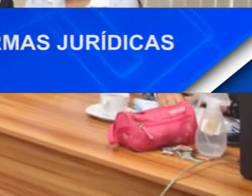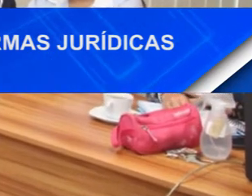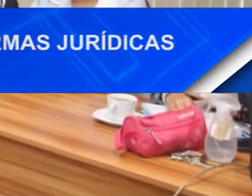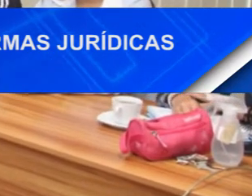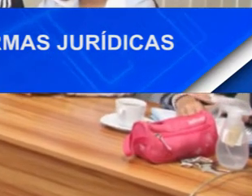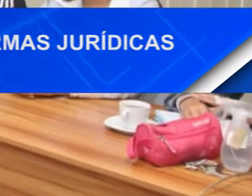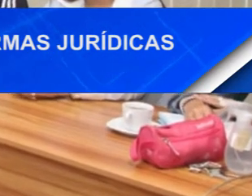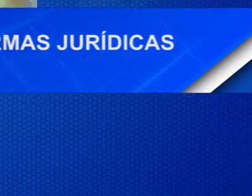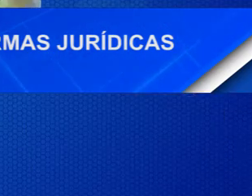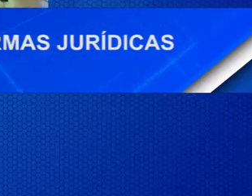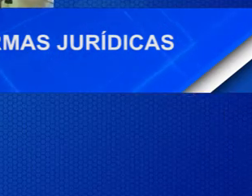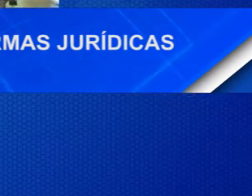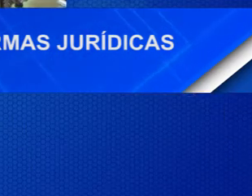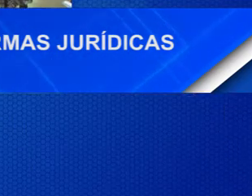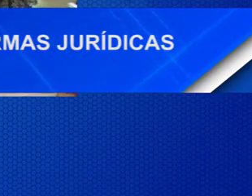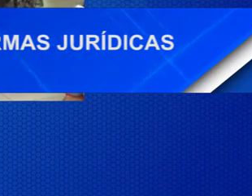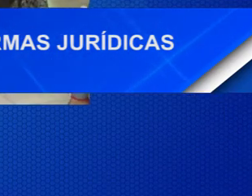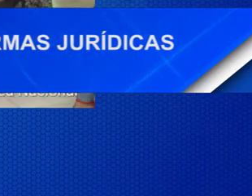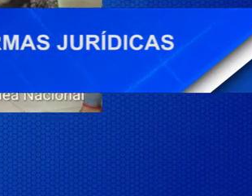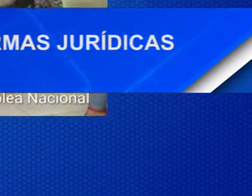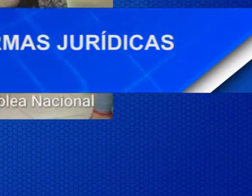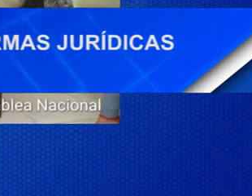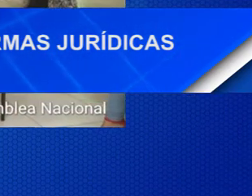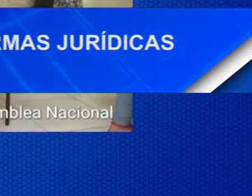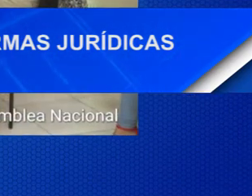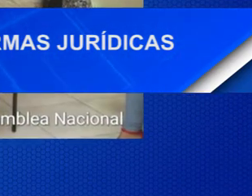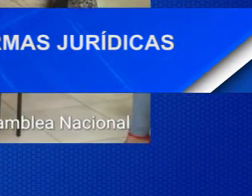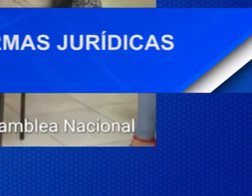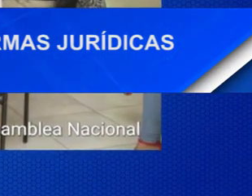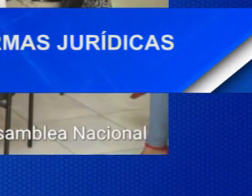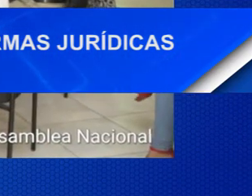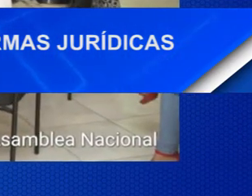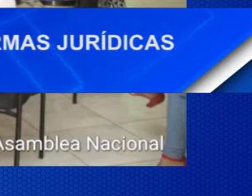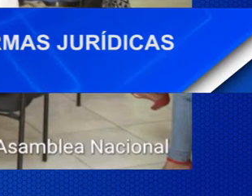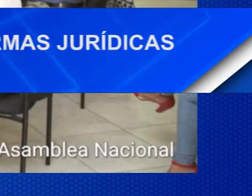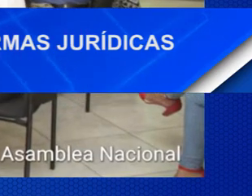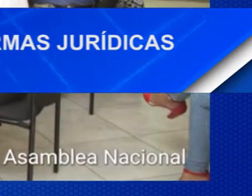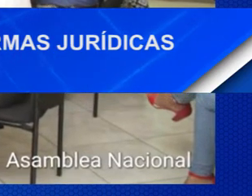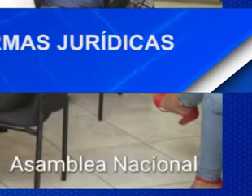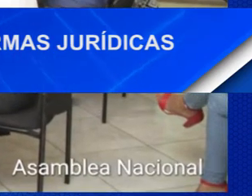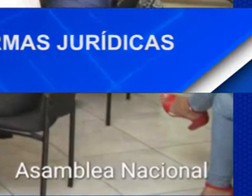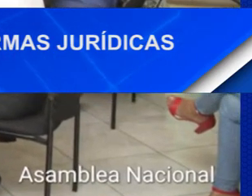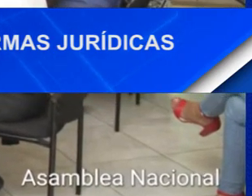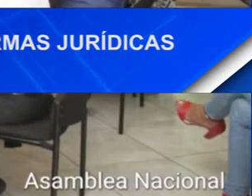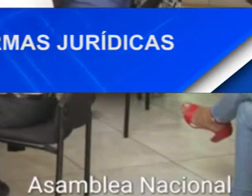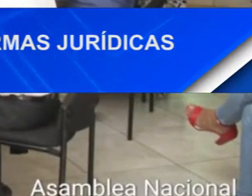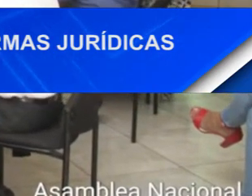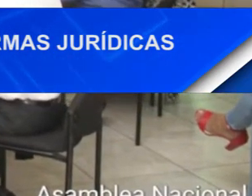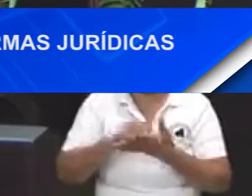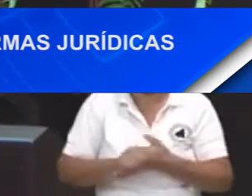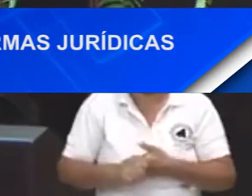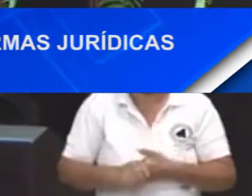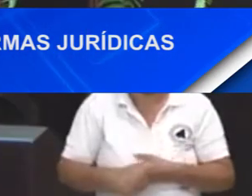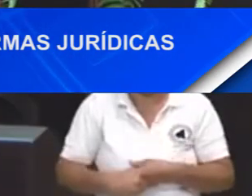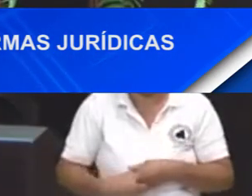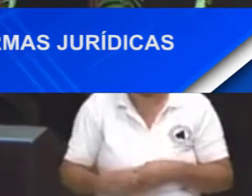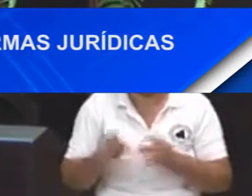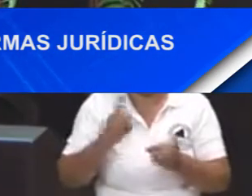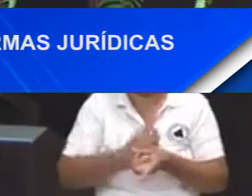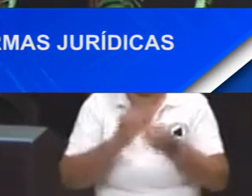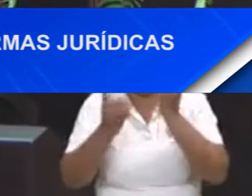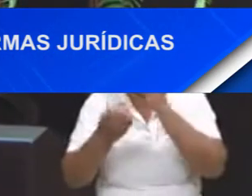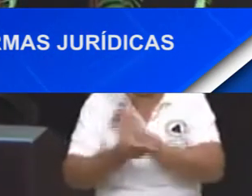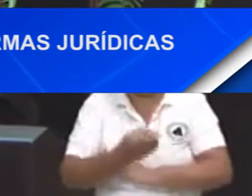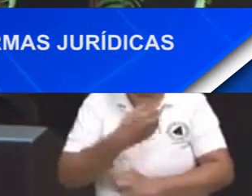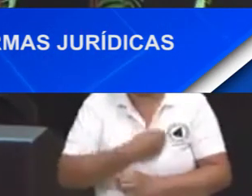que cometen delitos de menoscabo a la integridad nacional, crímenes de odio, entre otros. Reformar el